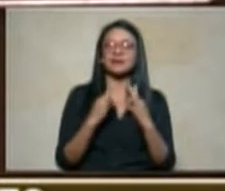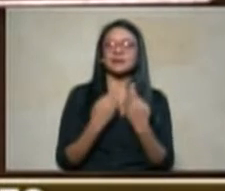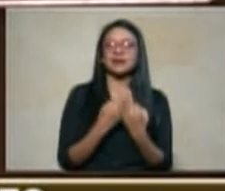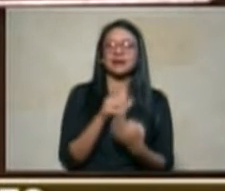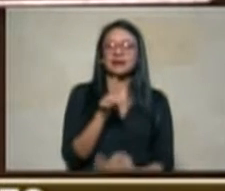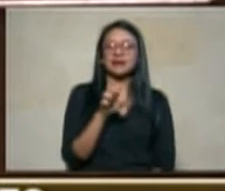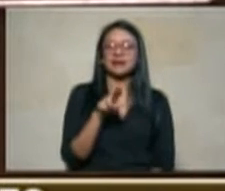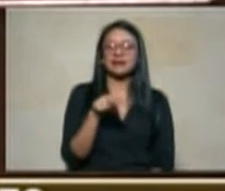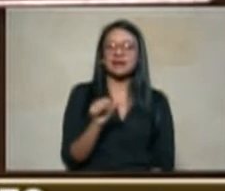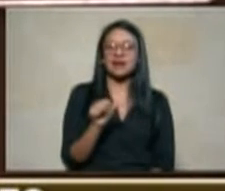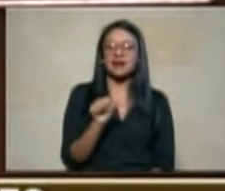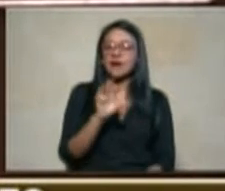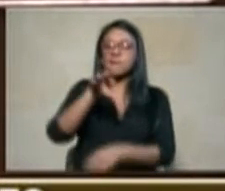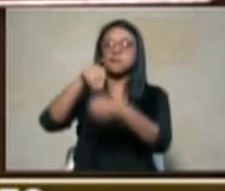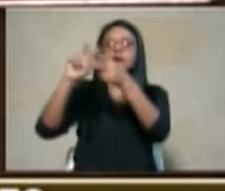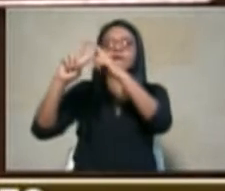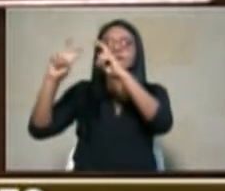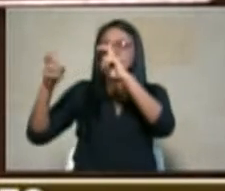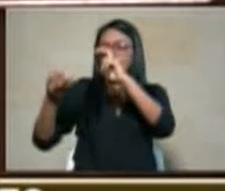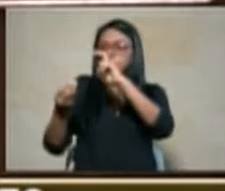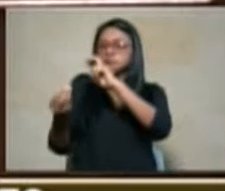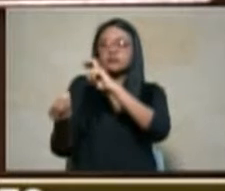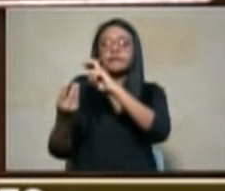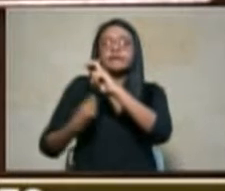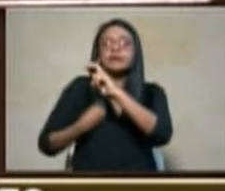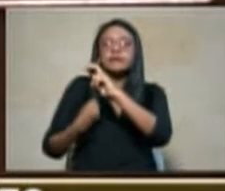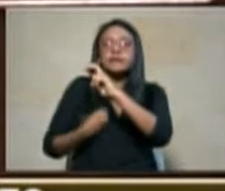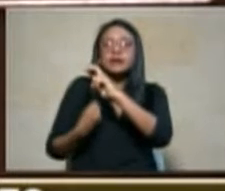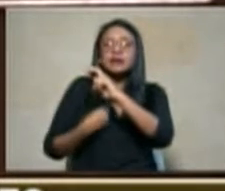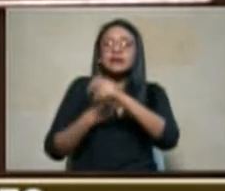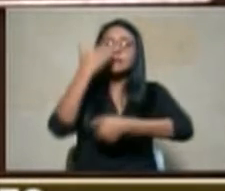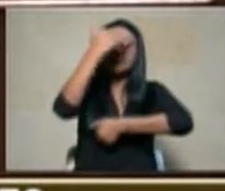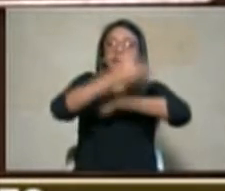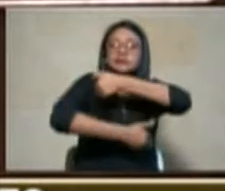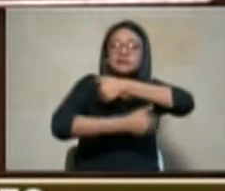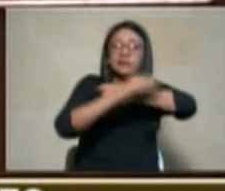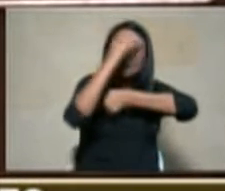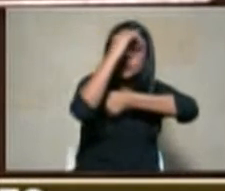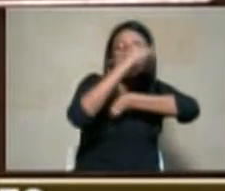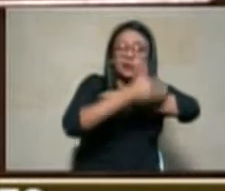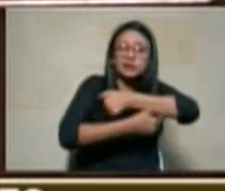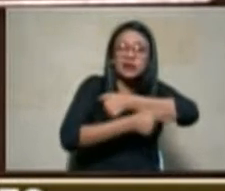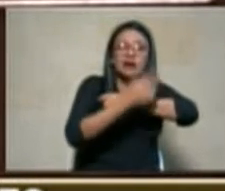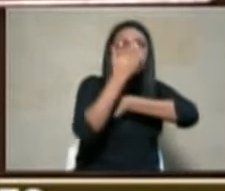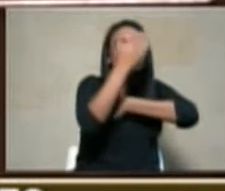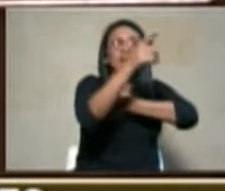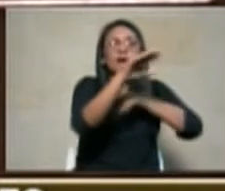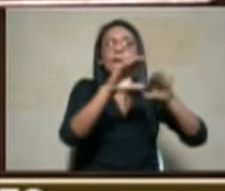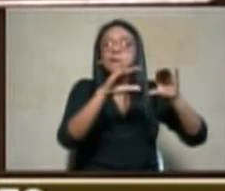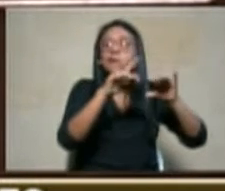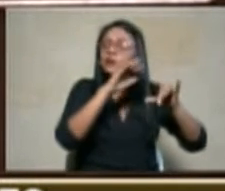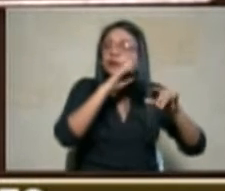a vivir a un puente porque la sacó el ESMAD. La familia que ustedes vieron aquí, que no tenía ni colchones donde dormir.